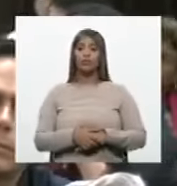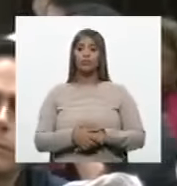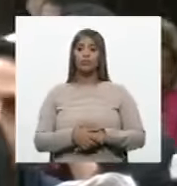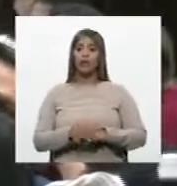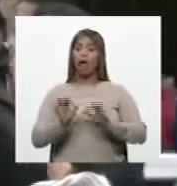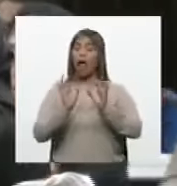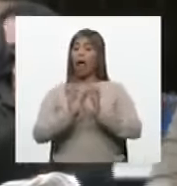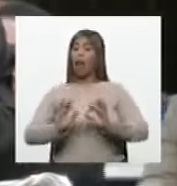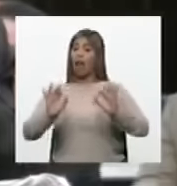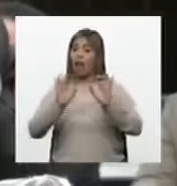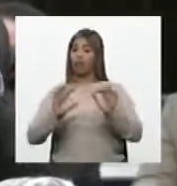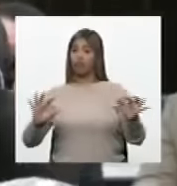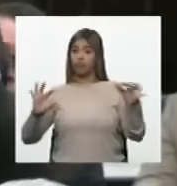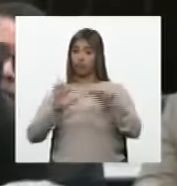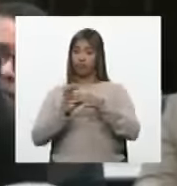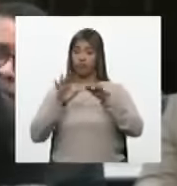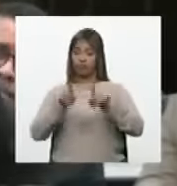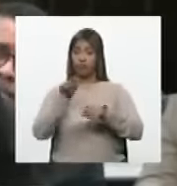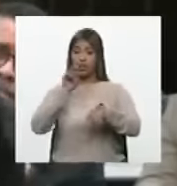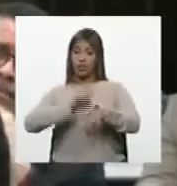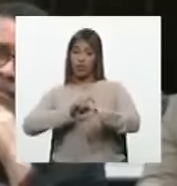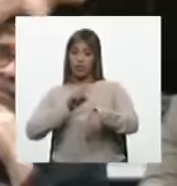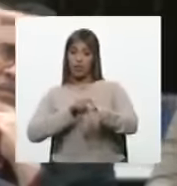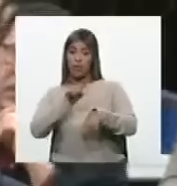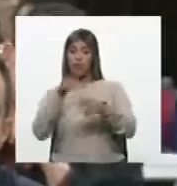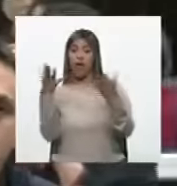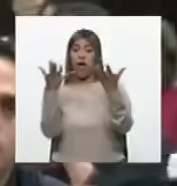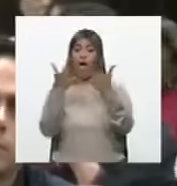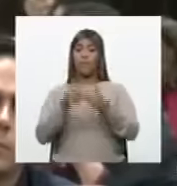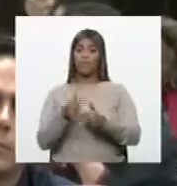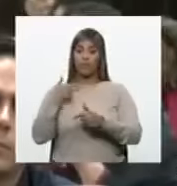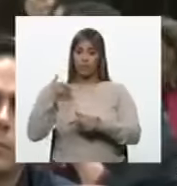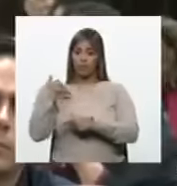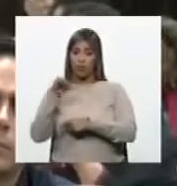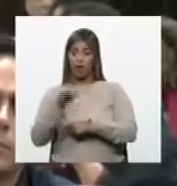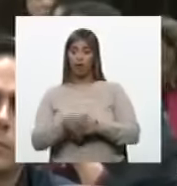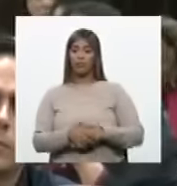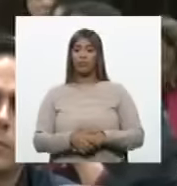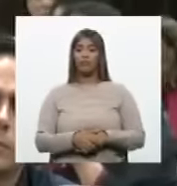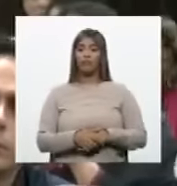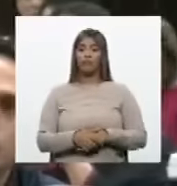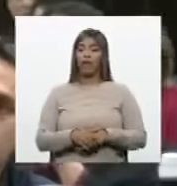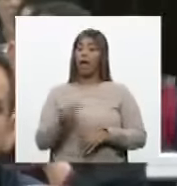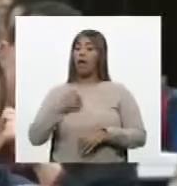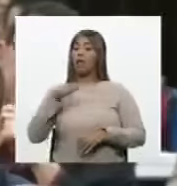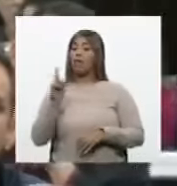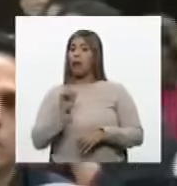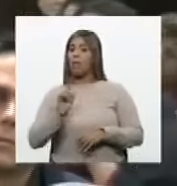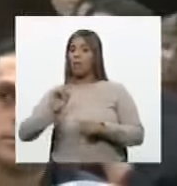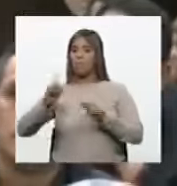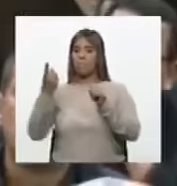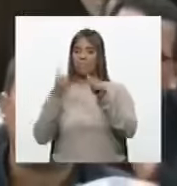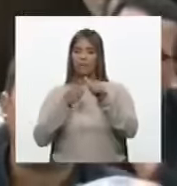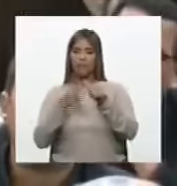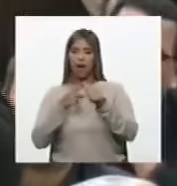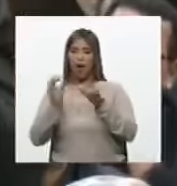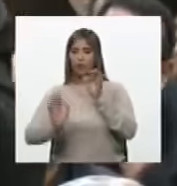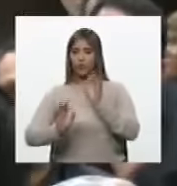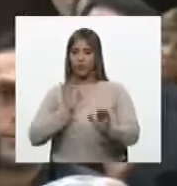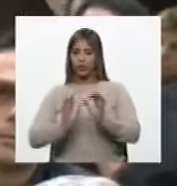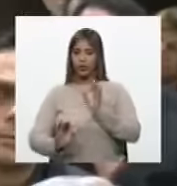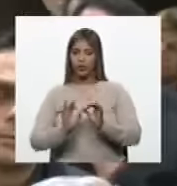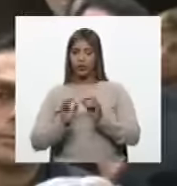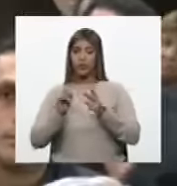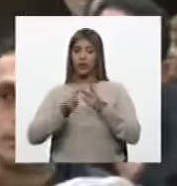nada tiene que ver con ese tiempo y esa administración que hubo. Tampoco Primero Justicia,